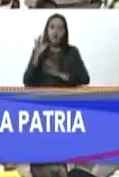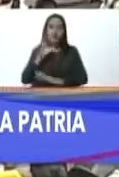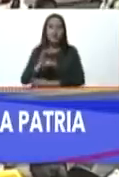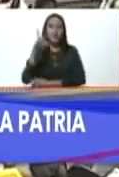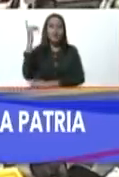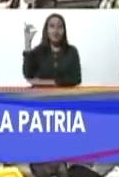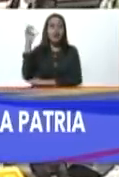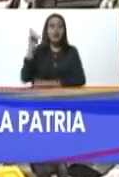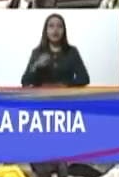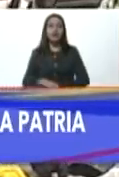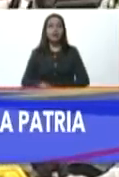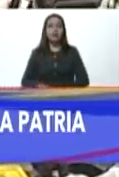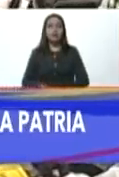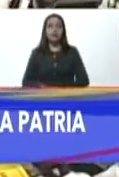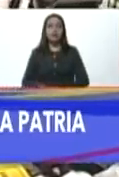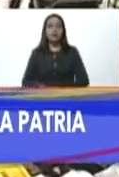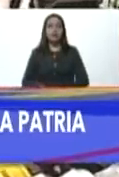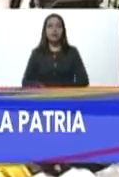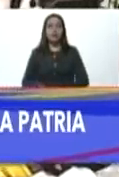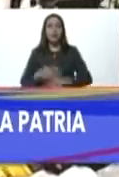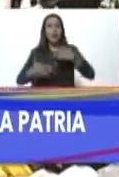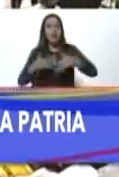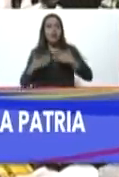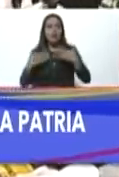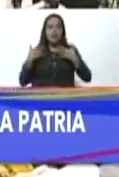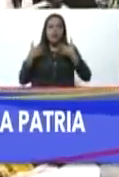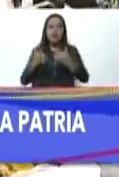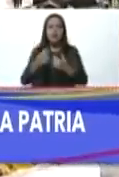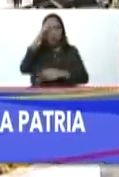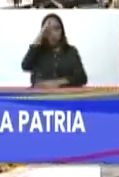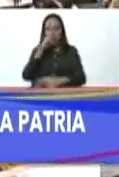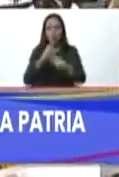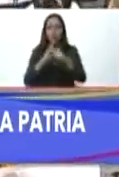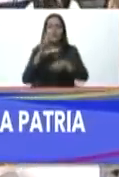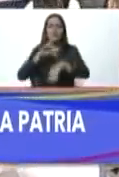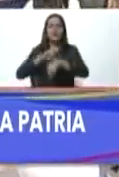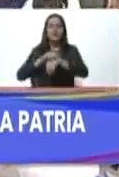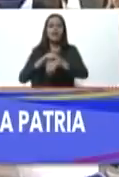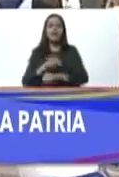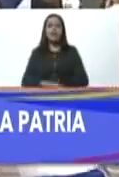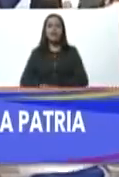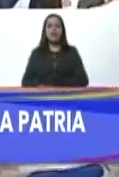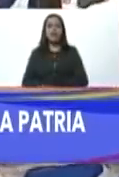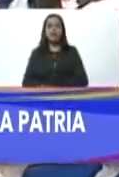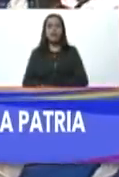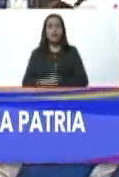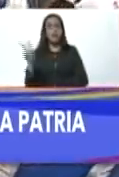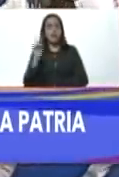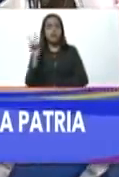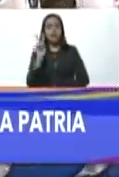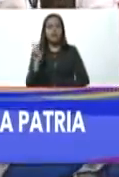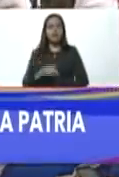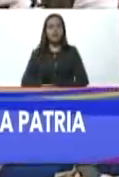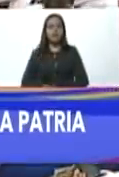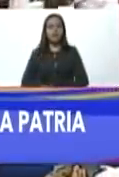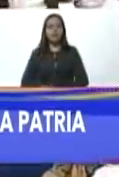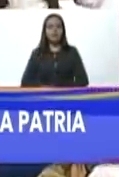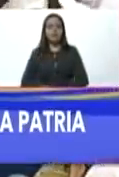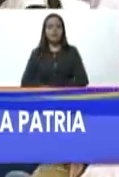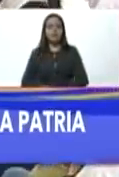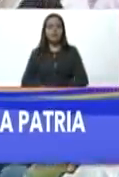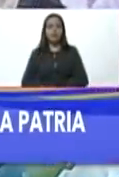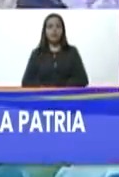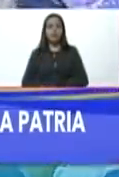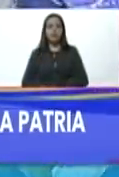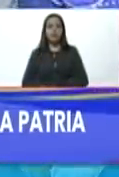Lara, en esta jornada de salud en homenaje a los médicos y a las médicas del país. Yo